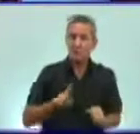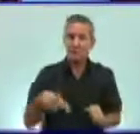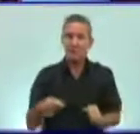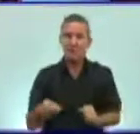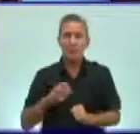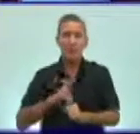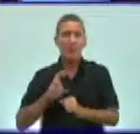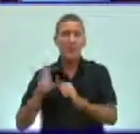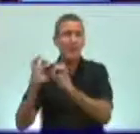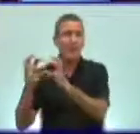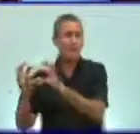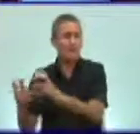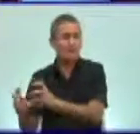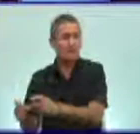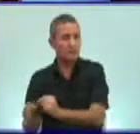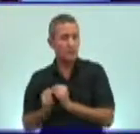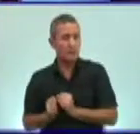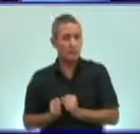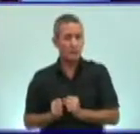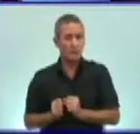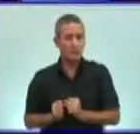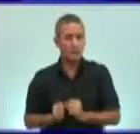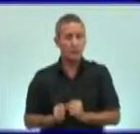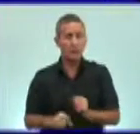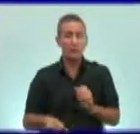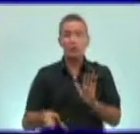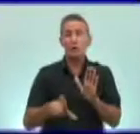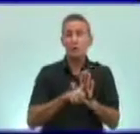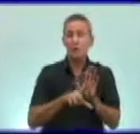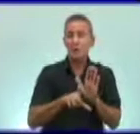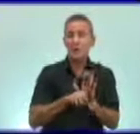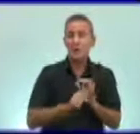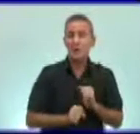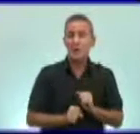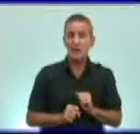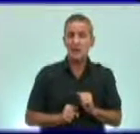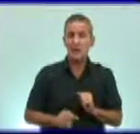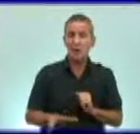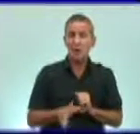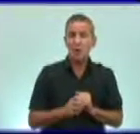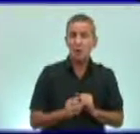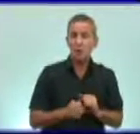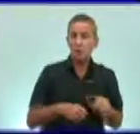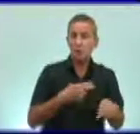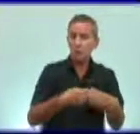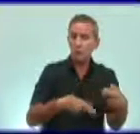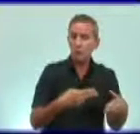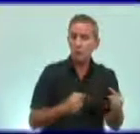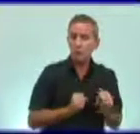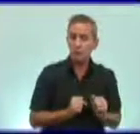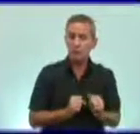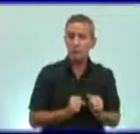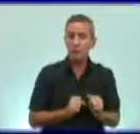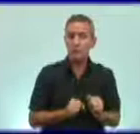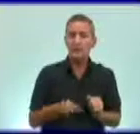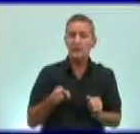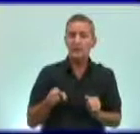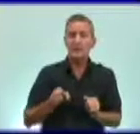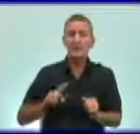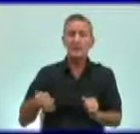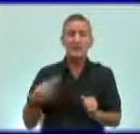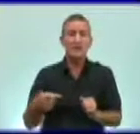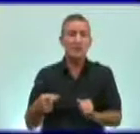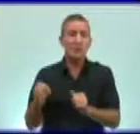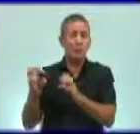Dice Newton, como ley, toda acción lleva implícito una reacción de igual